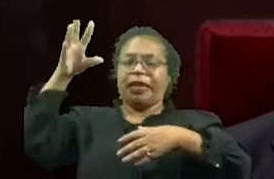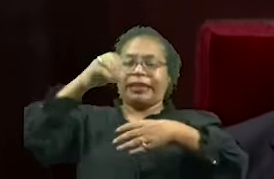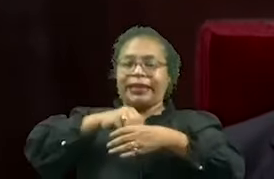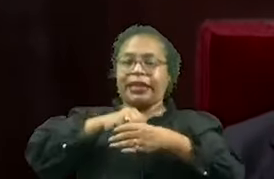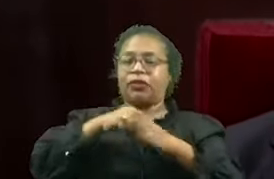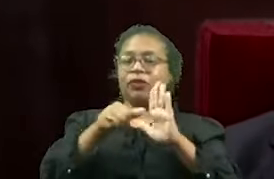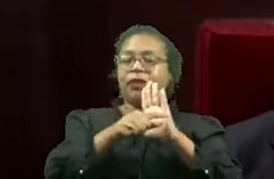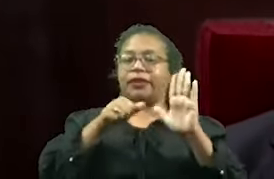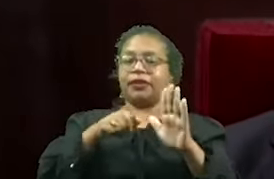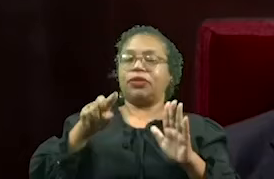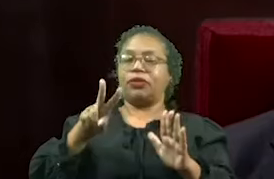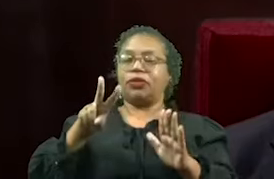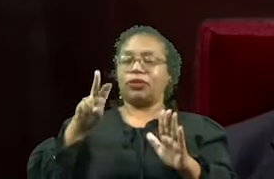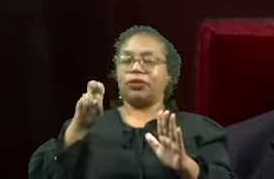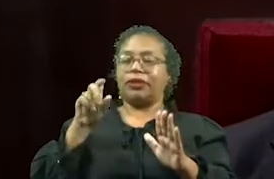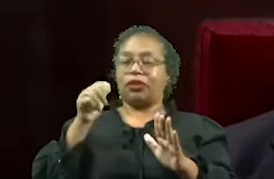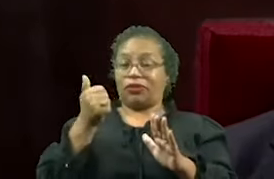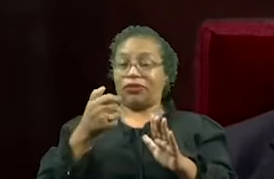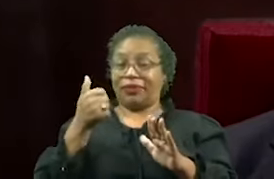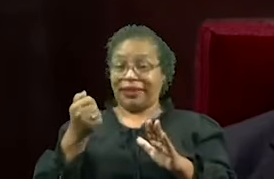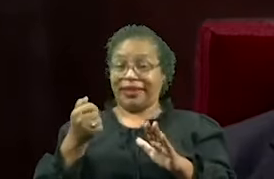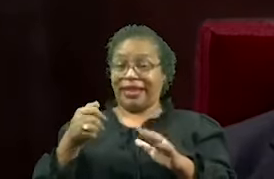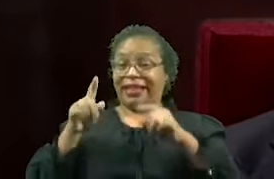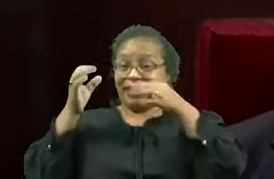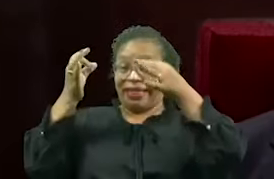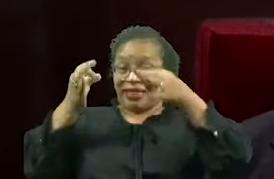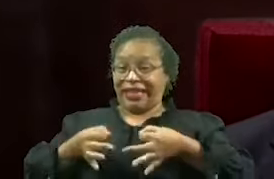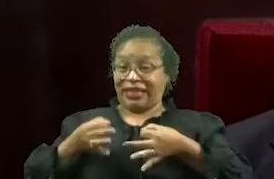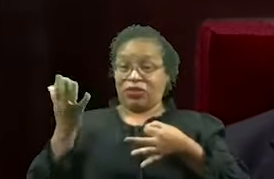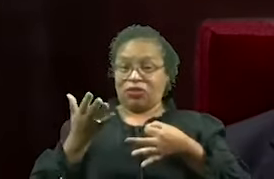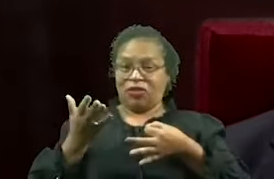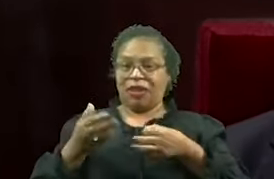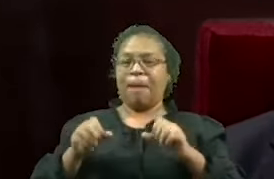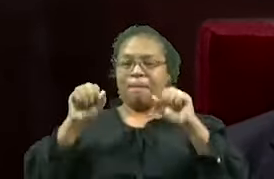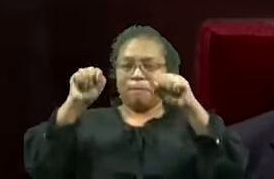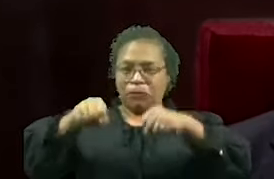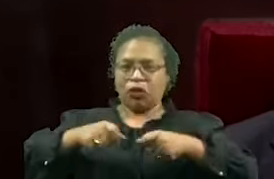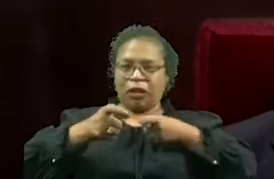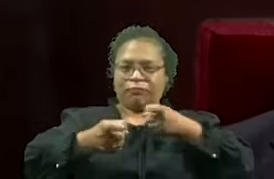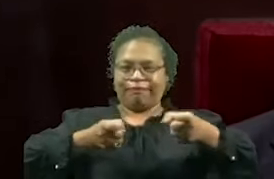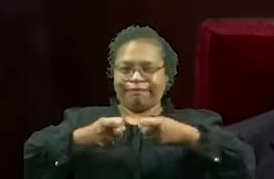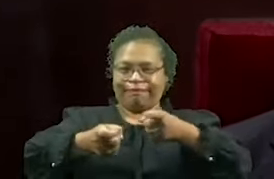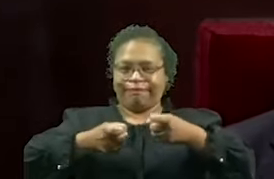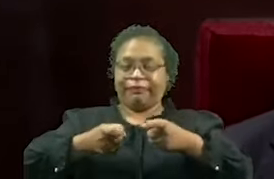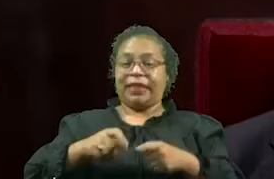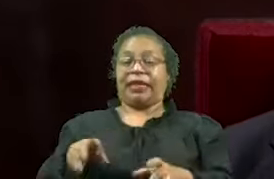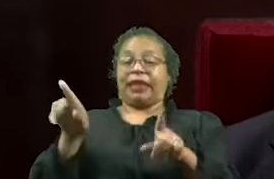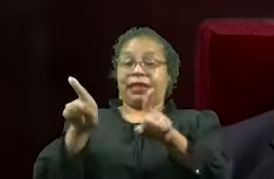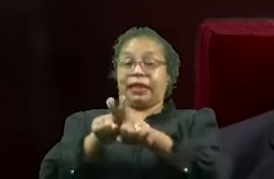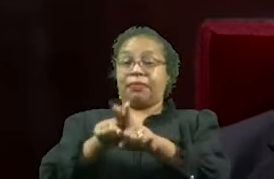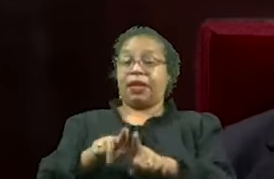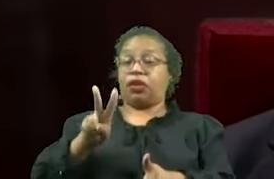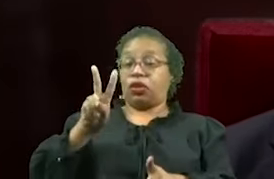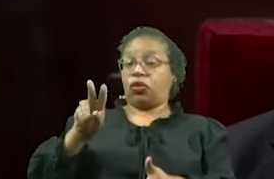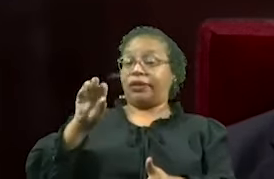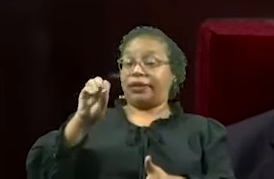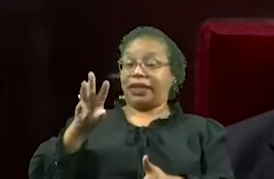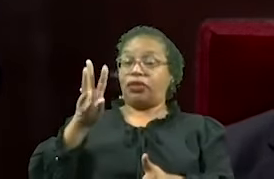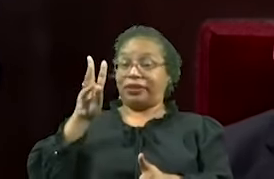garantizaba poder dictatorial y el 206 que le otorgaba dos periodos de gobierno sin